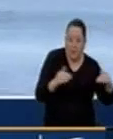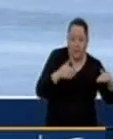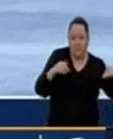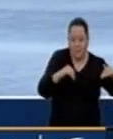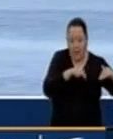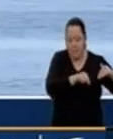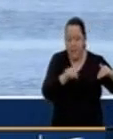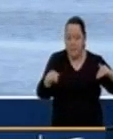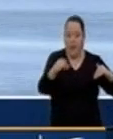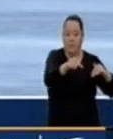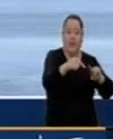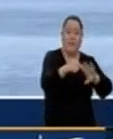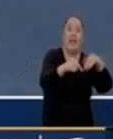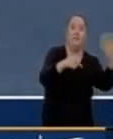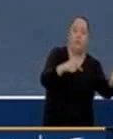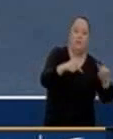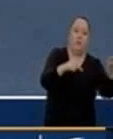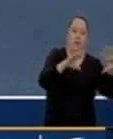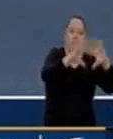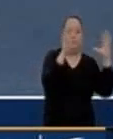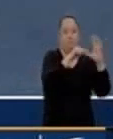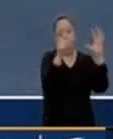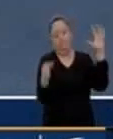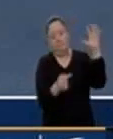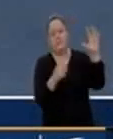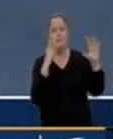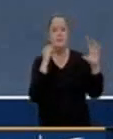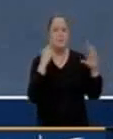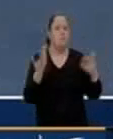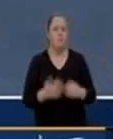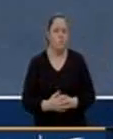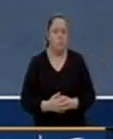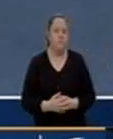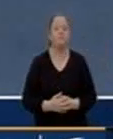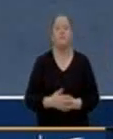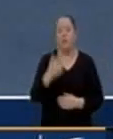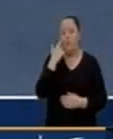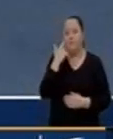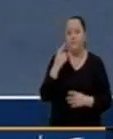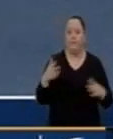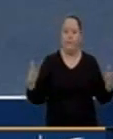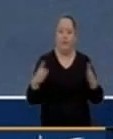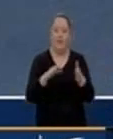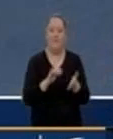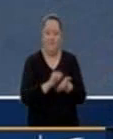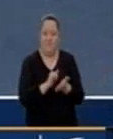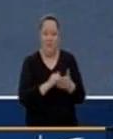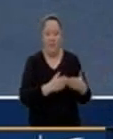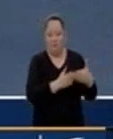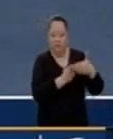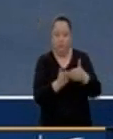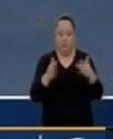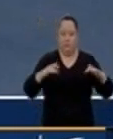vamos a vivir después de Punta Arenas en el Estrecho de Drake? Bueno, el hecho de salir al Golfo de Penas es que geográficamente no